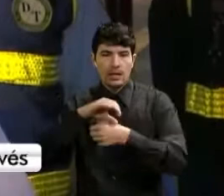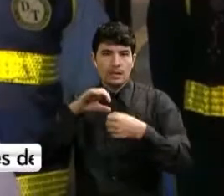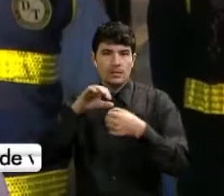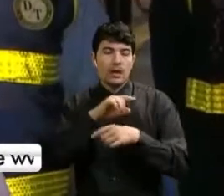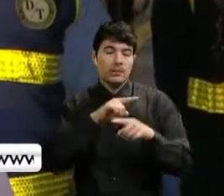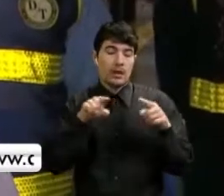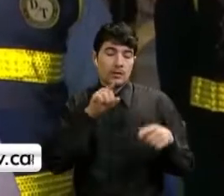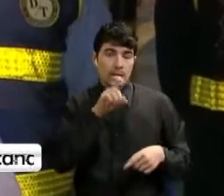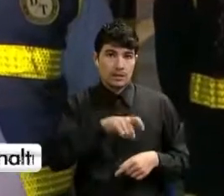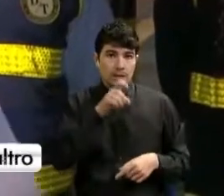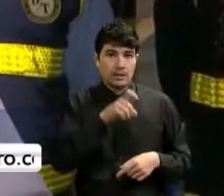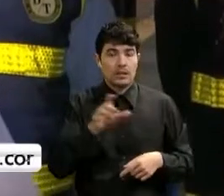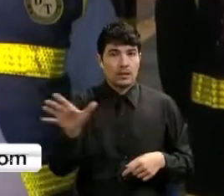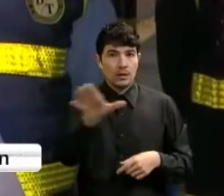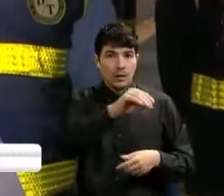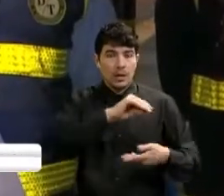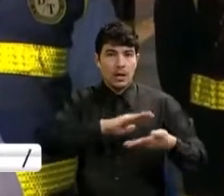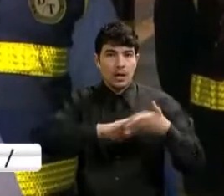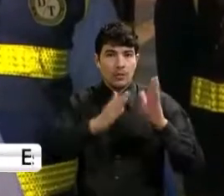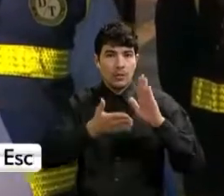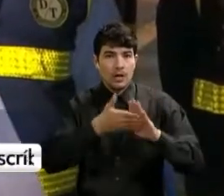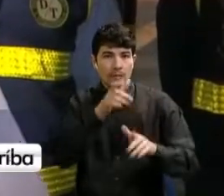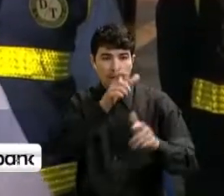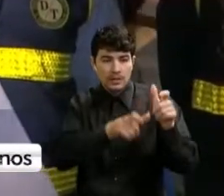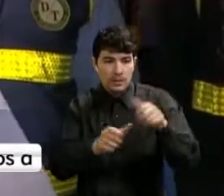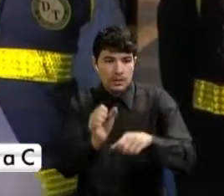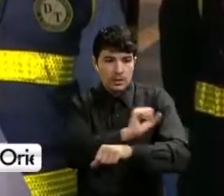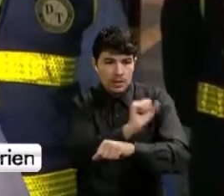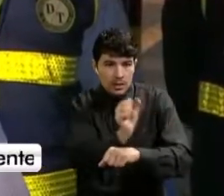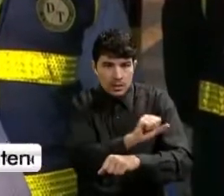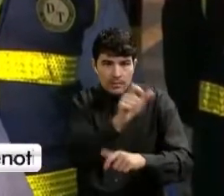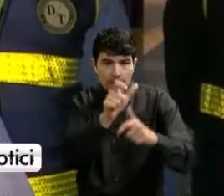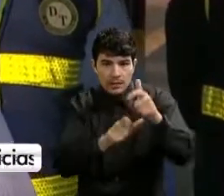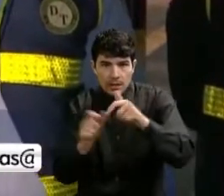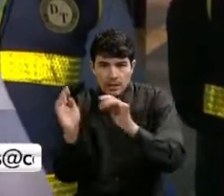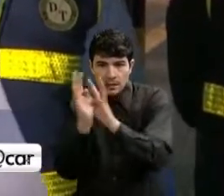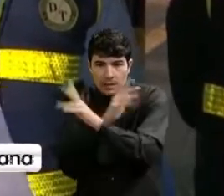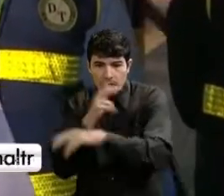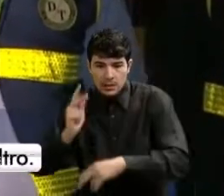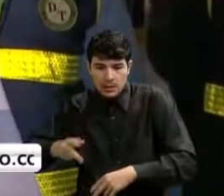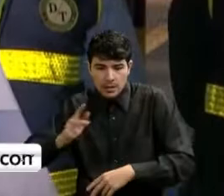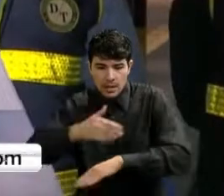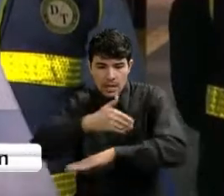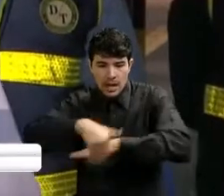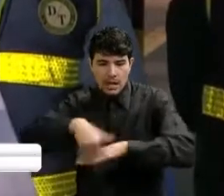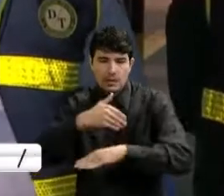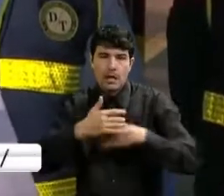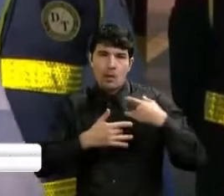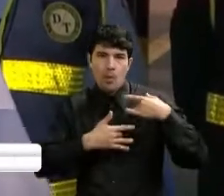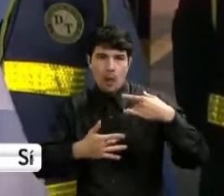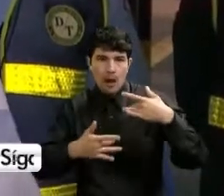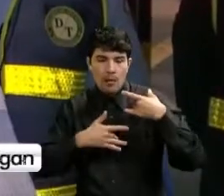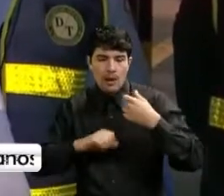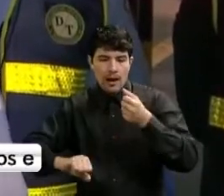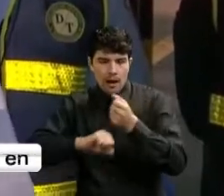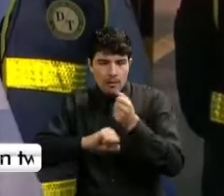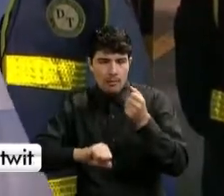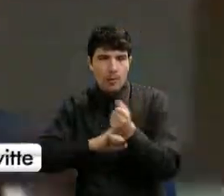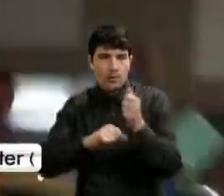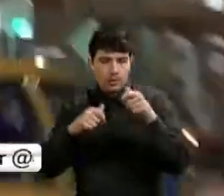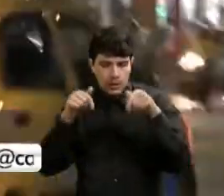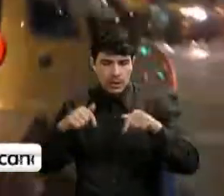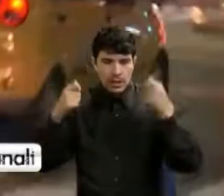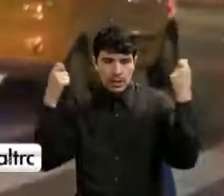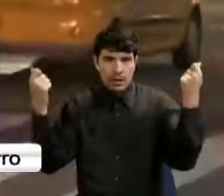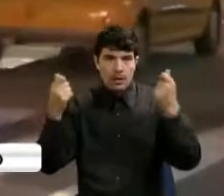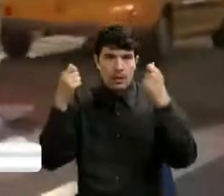necesitamos que toda la comunidad, que los conductores, que los diferentes actores viales nos colaboren, nos apoyen en esta clase de campaña.